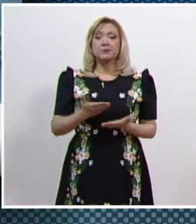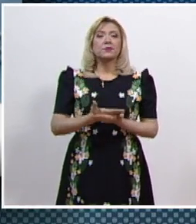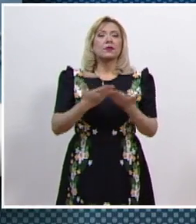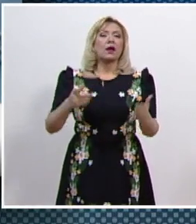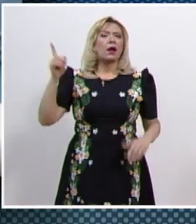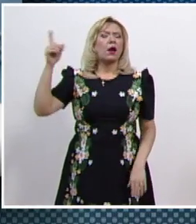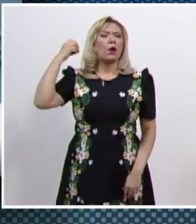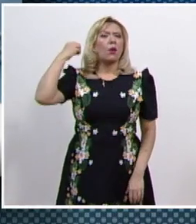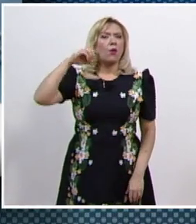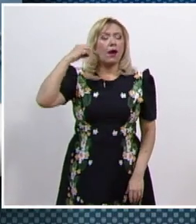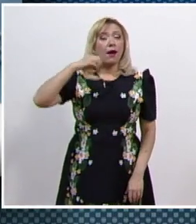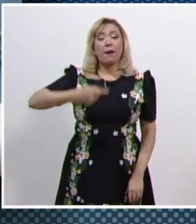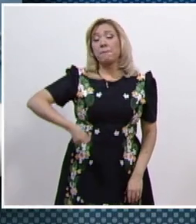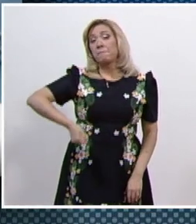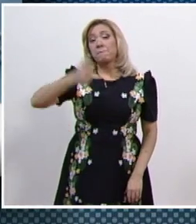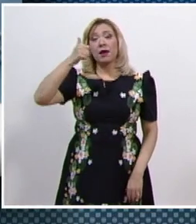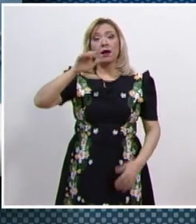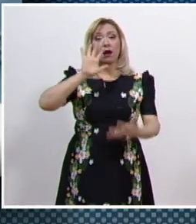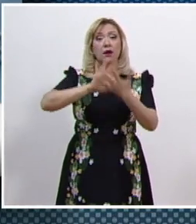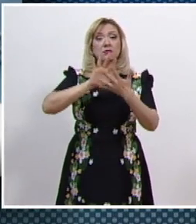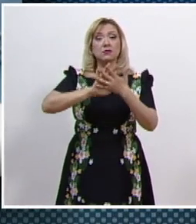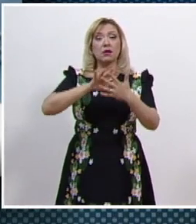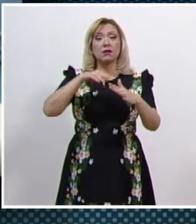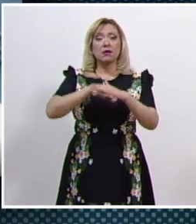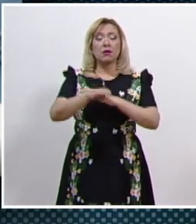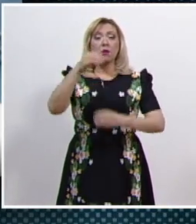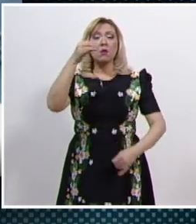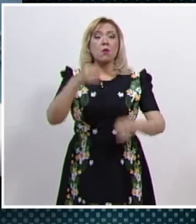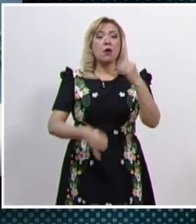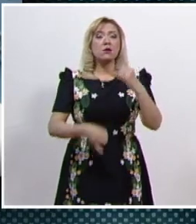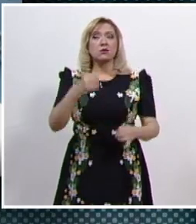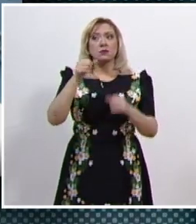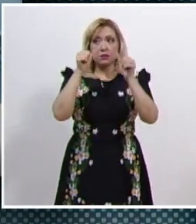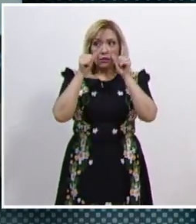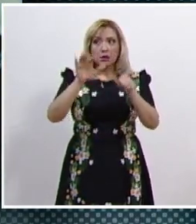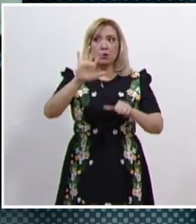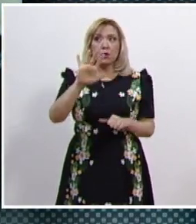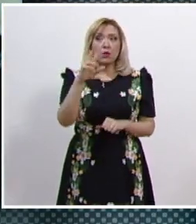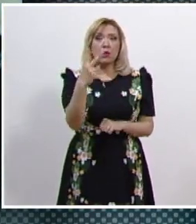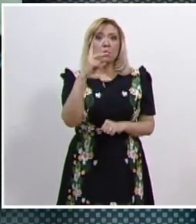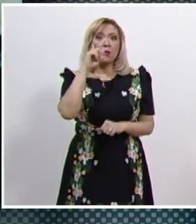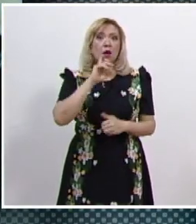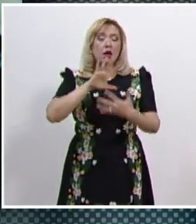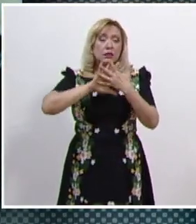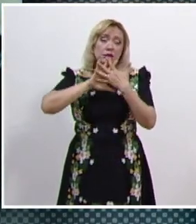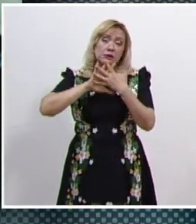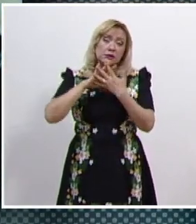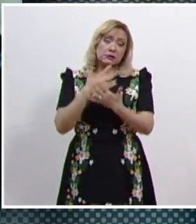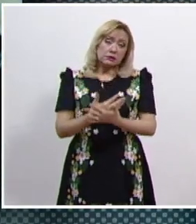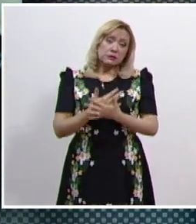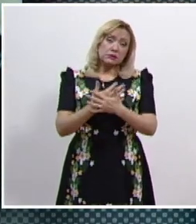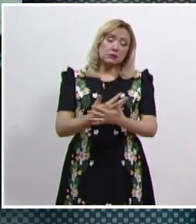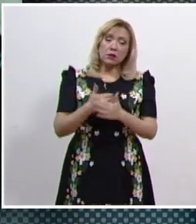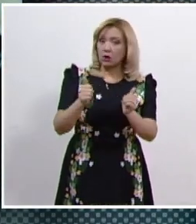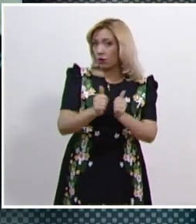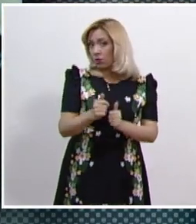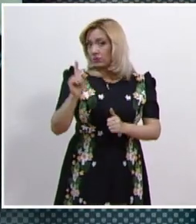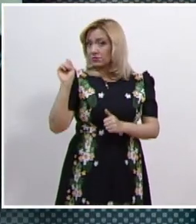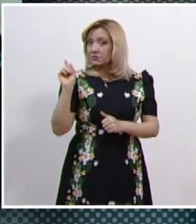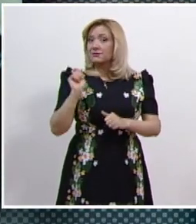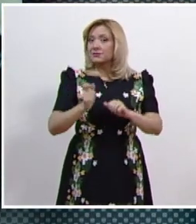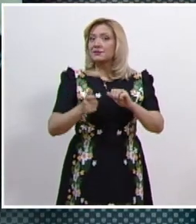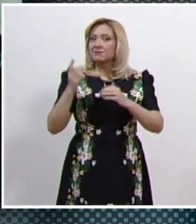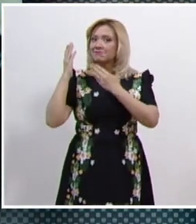primera audiencia penitenciaria del año, en la que atendió a 52 mujeres privadas de la libertad, a través de mesas